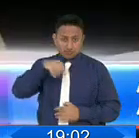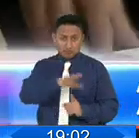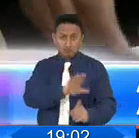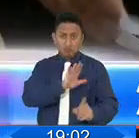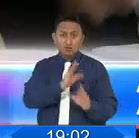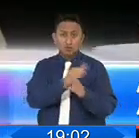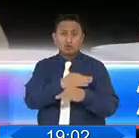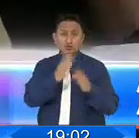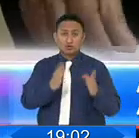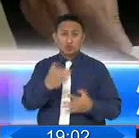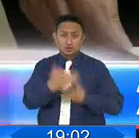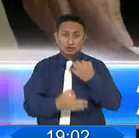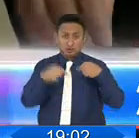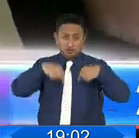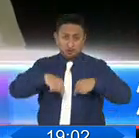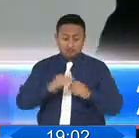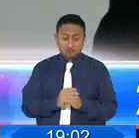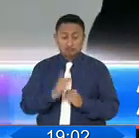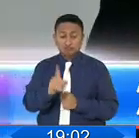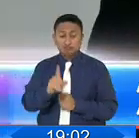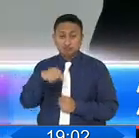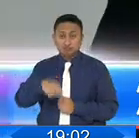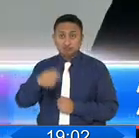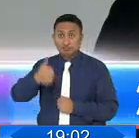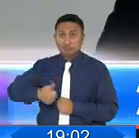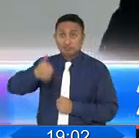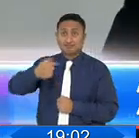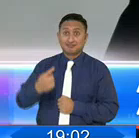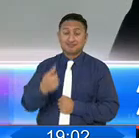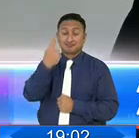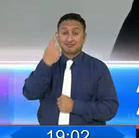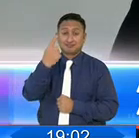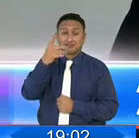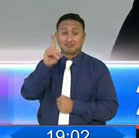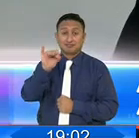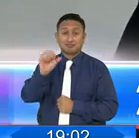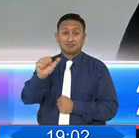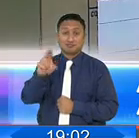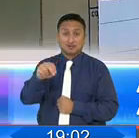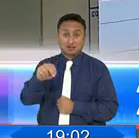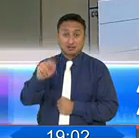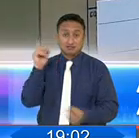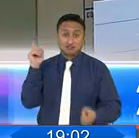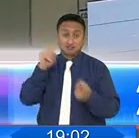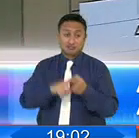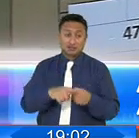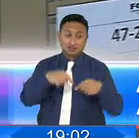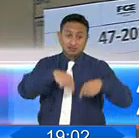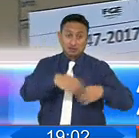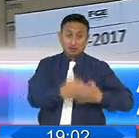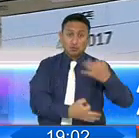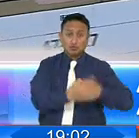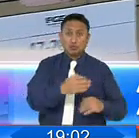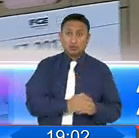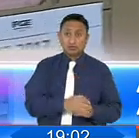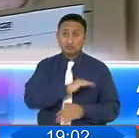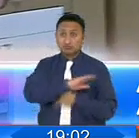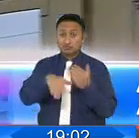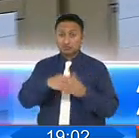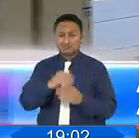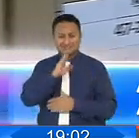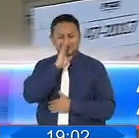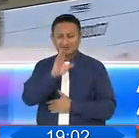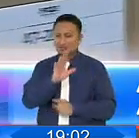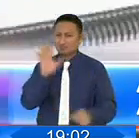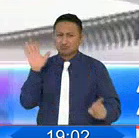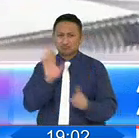del sistema de justicia del país van desde la misma titular de la institución, la Fiscal General del Estado, Diana Salazar, hasta magistrados. Los amedrentamientos llegan